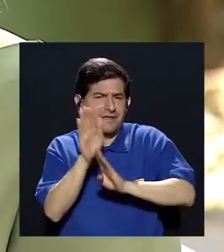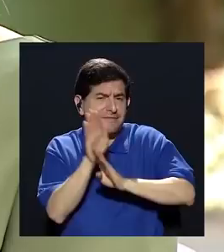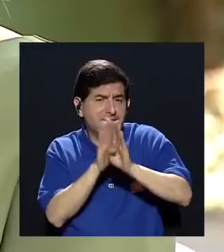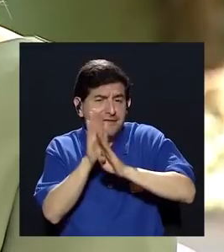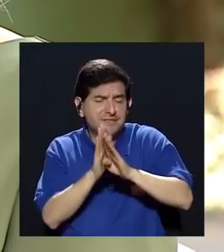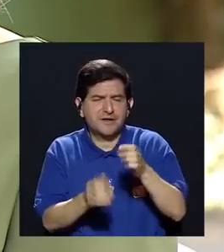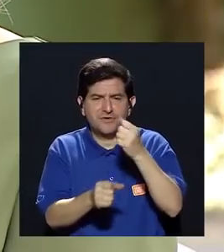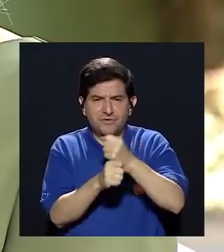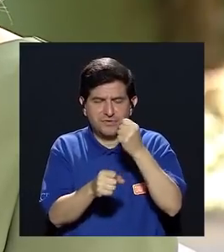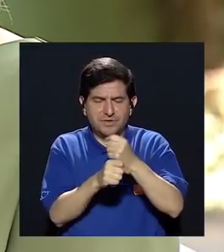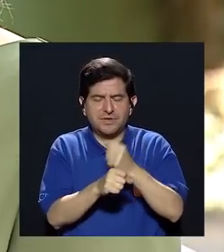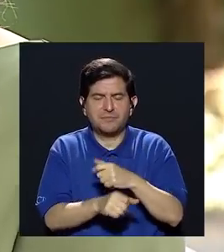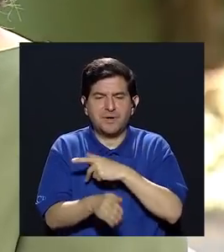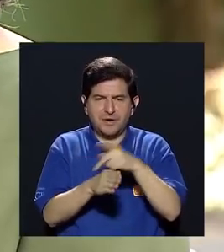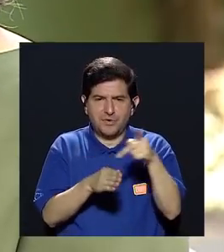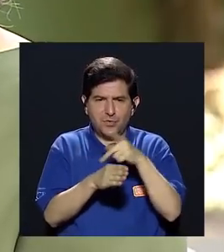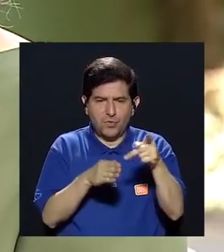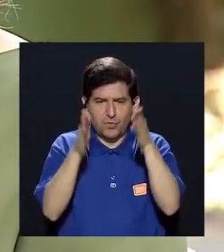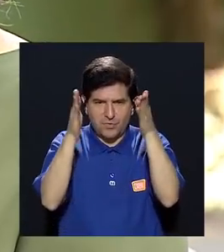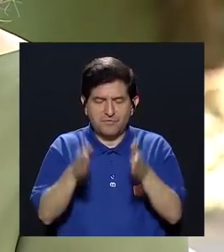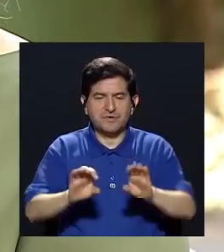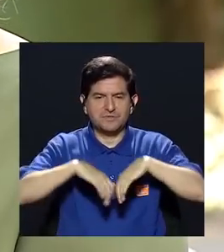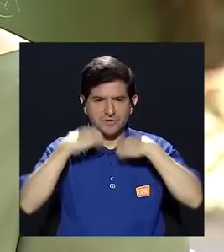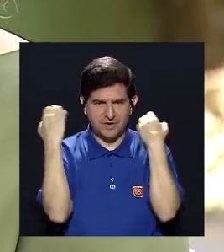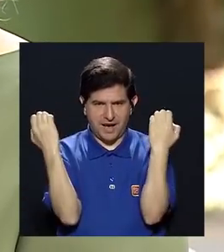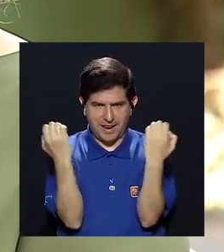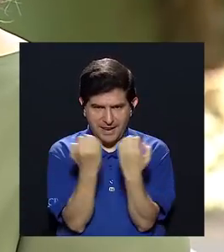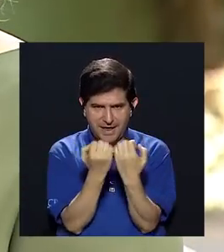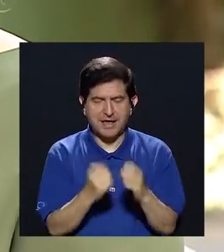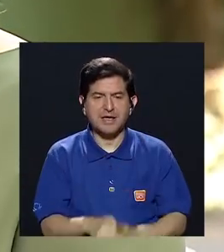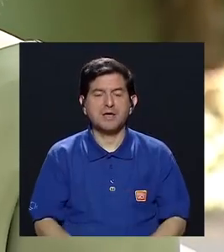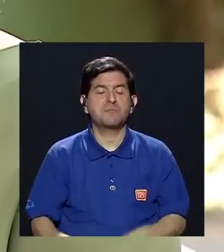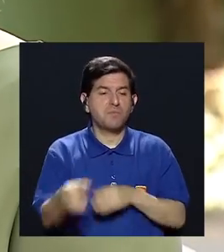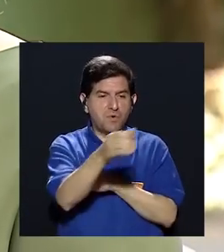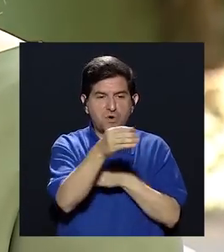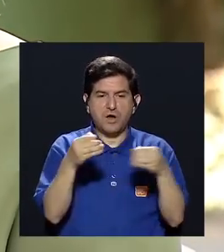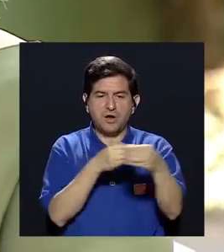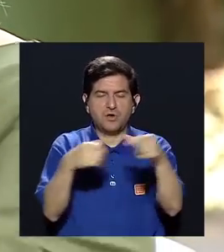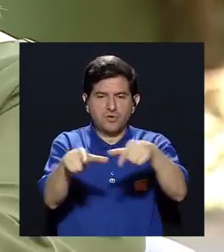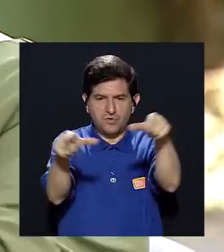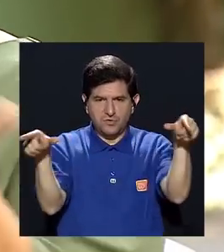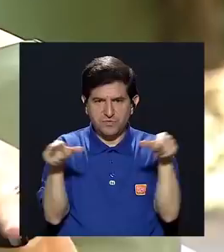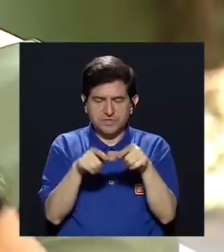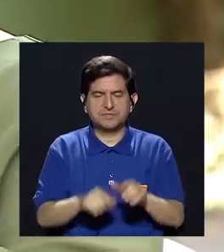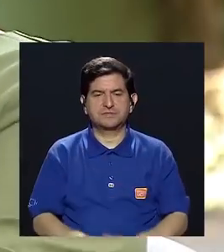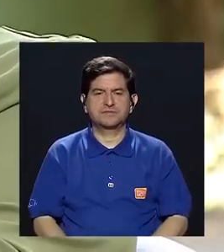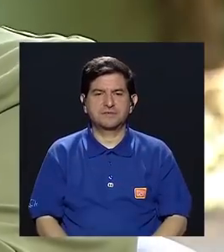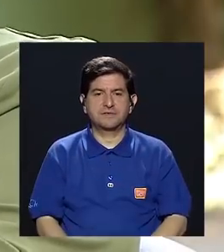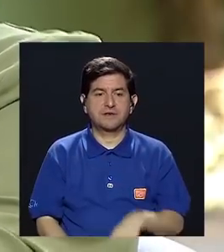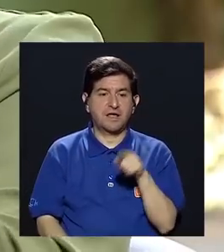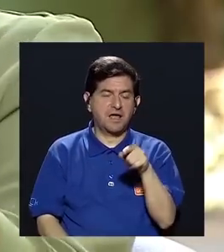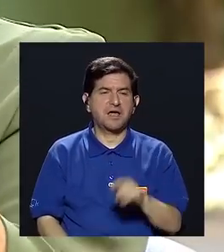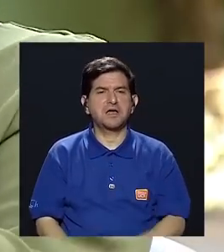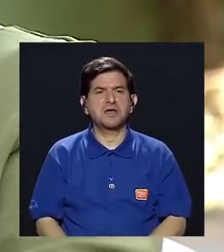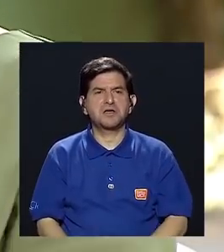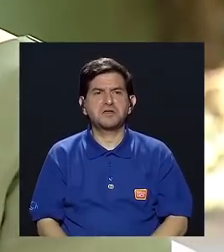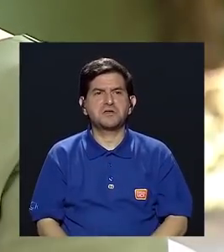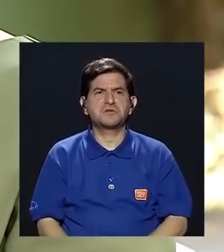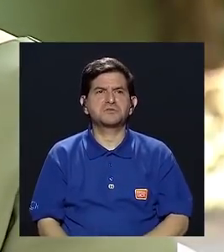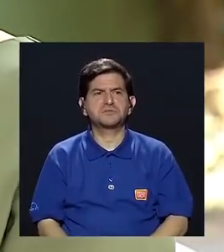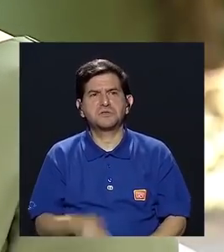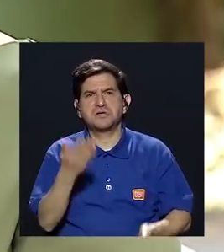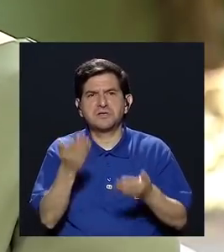desarrollo, trabajamos con las profesionales, que es un equipo que está a nivel de oficina local, que trabaja sin 15,